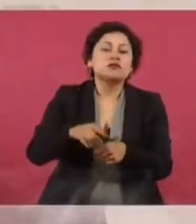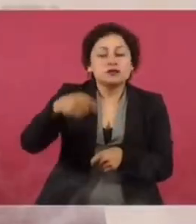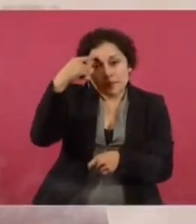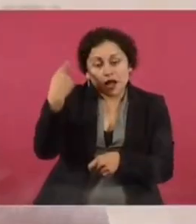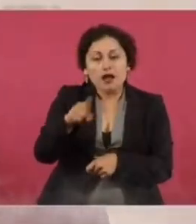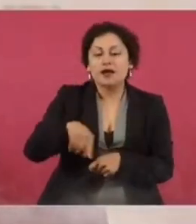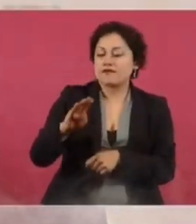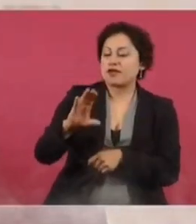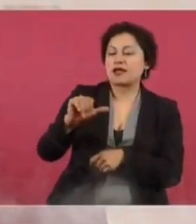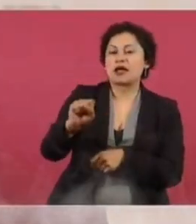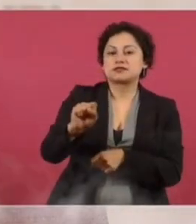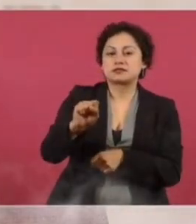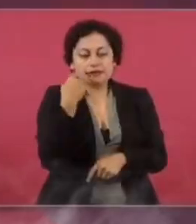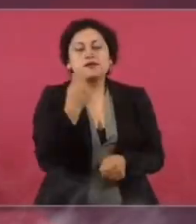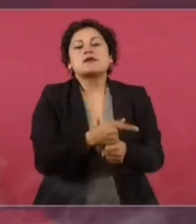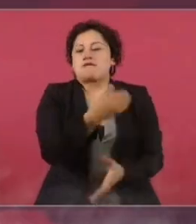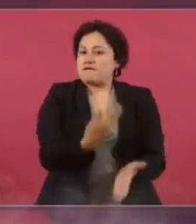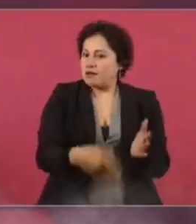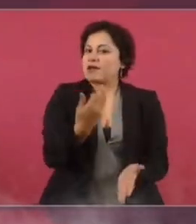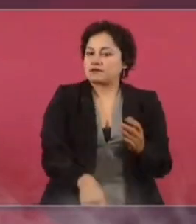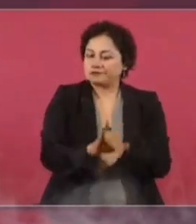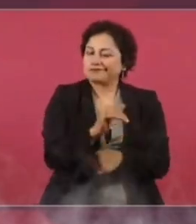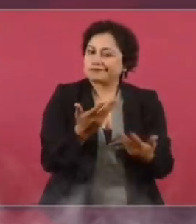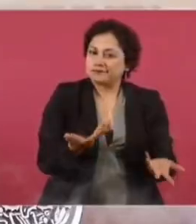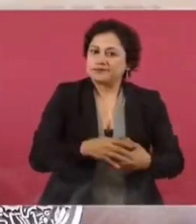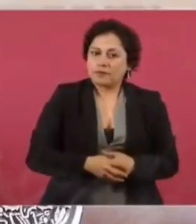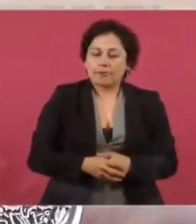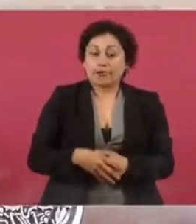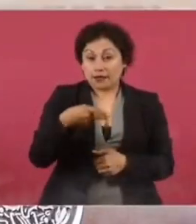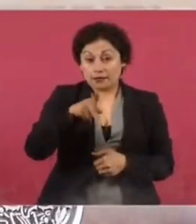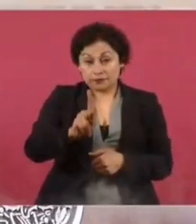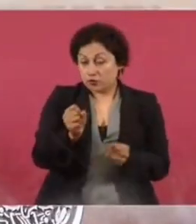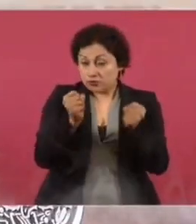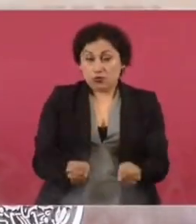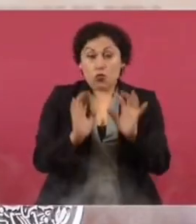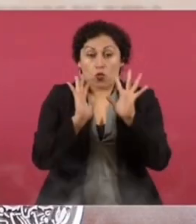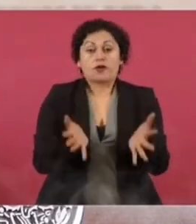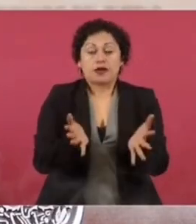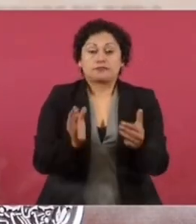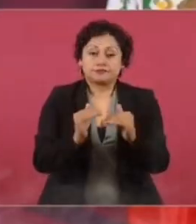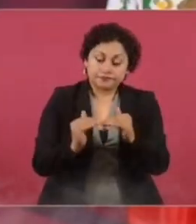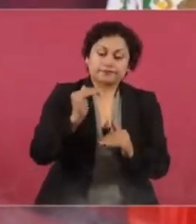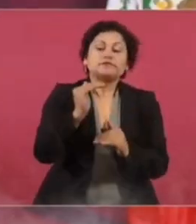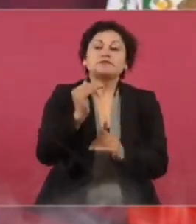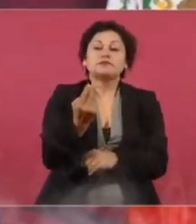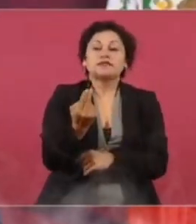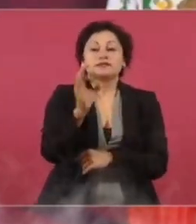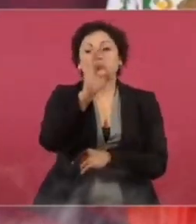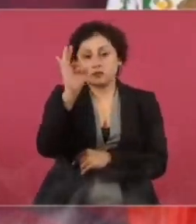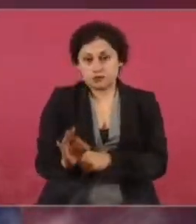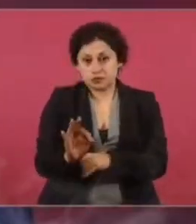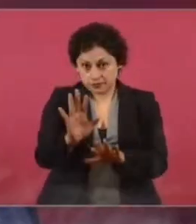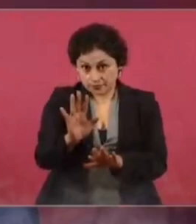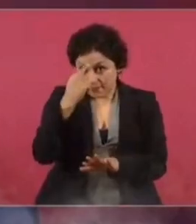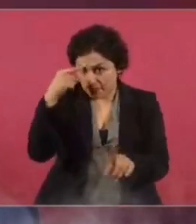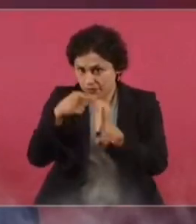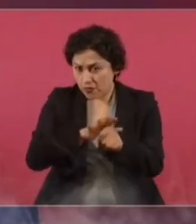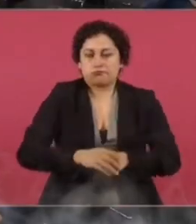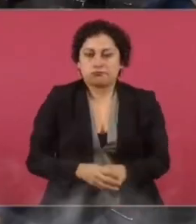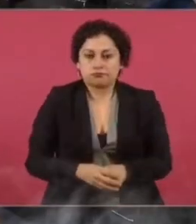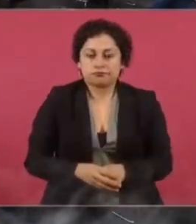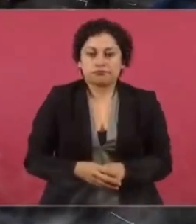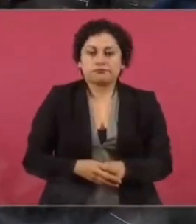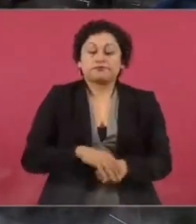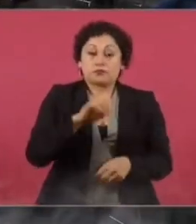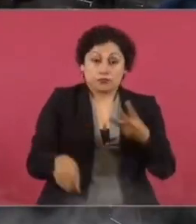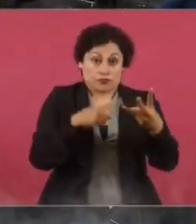sobre todo para educación básica. Lo que sí está seguro es el incremento del 25%, repito, a la pensión, adultos mayores.